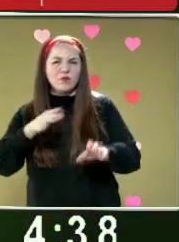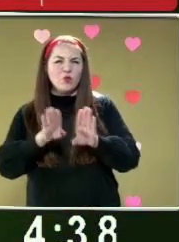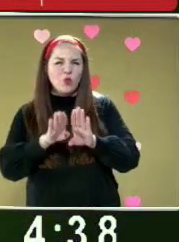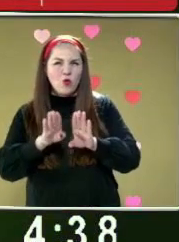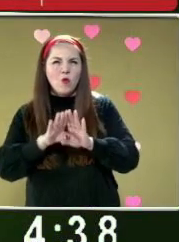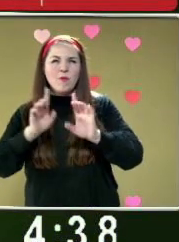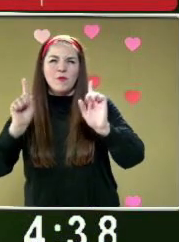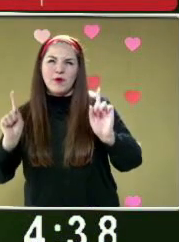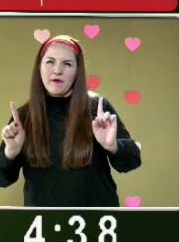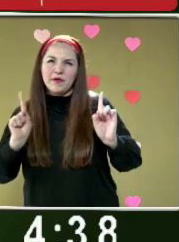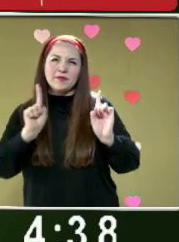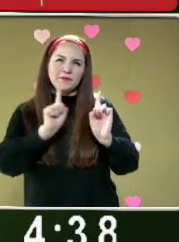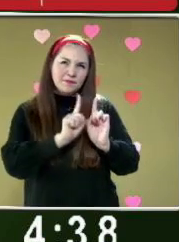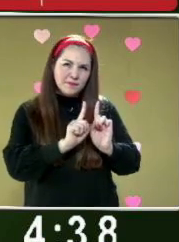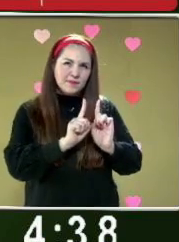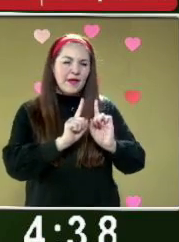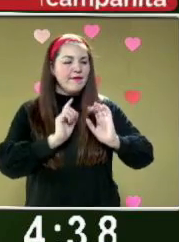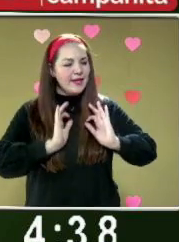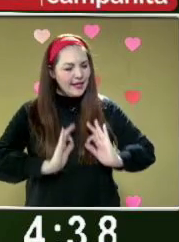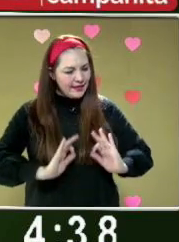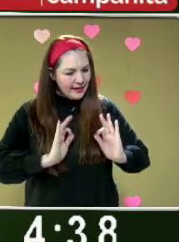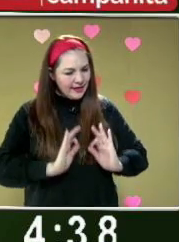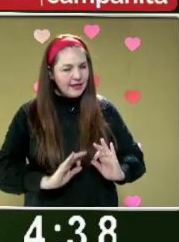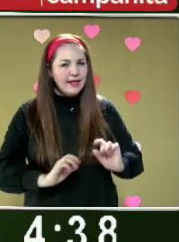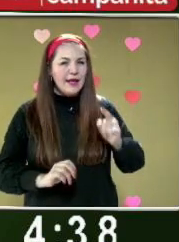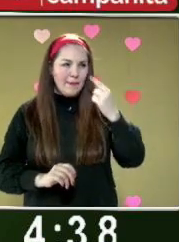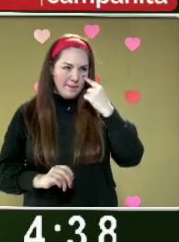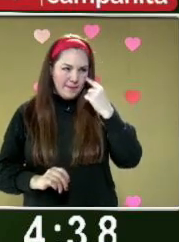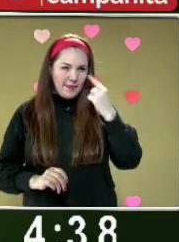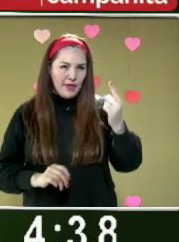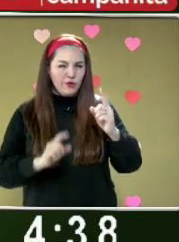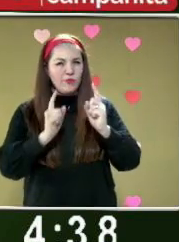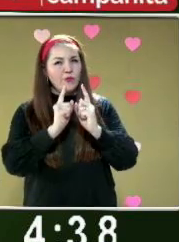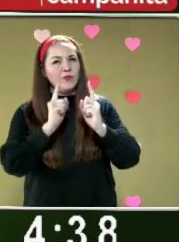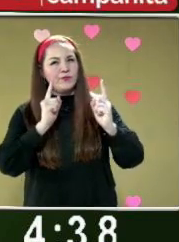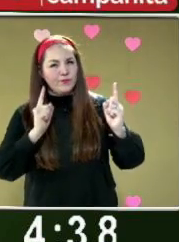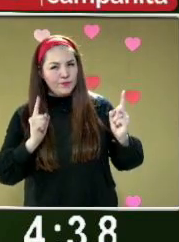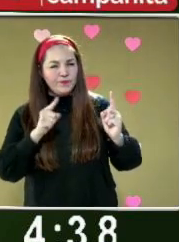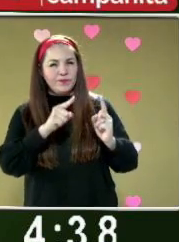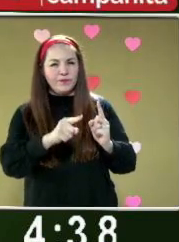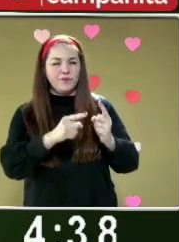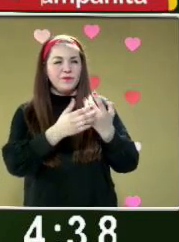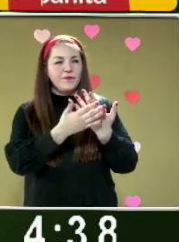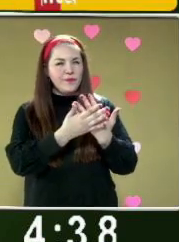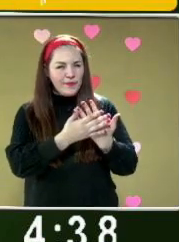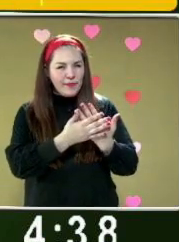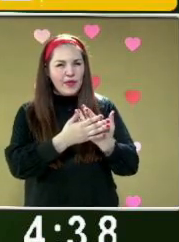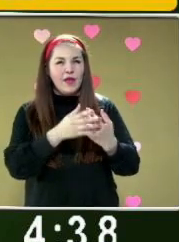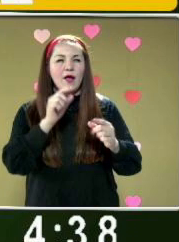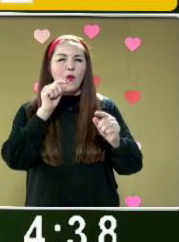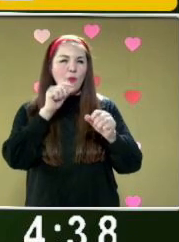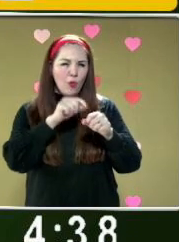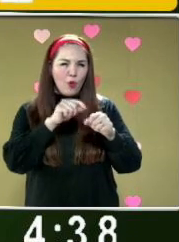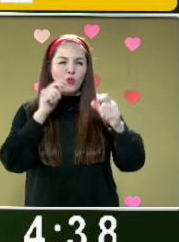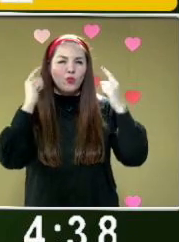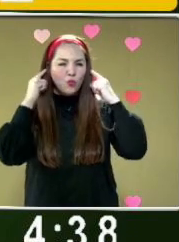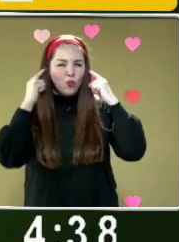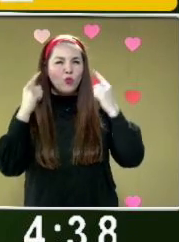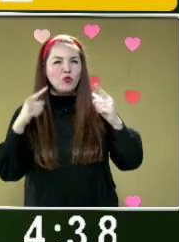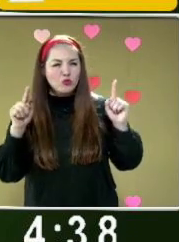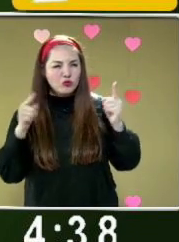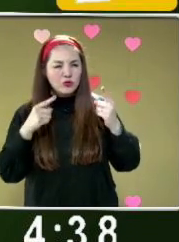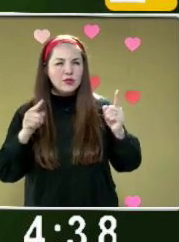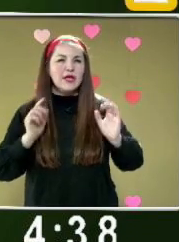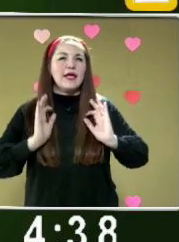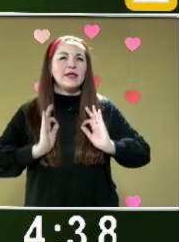alguien y decirle, a ver, tranquila, mira, ¿sabes qué? Pon distancia, pide tiempo, pon tu música y